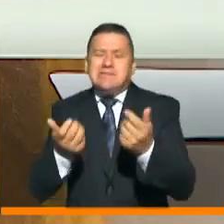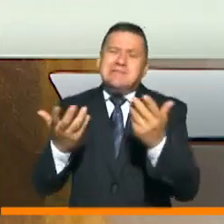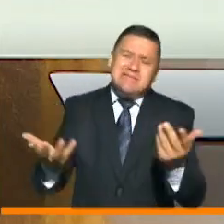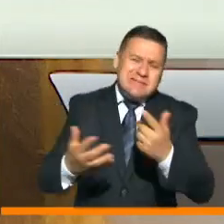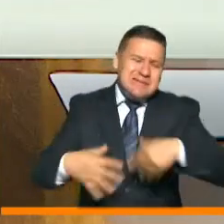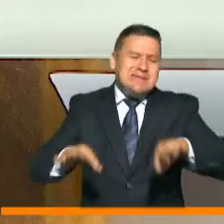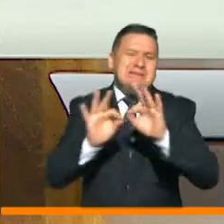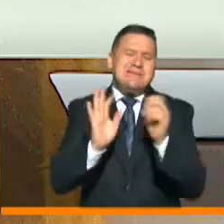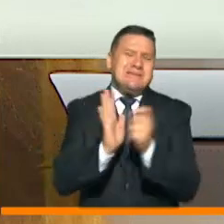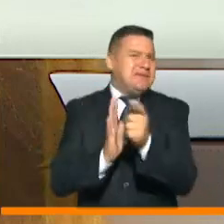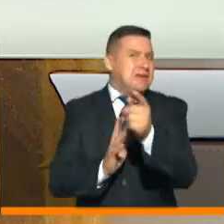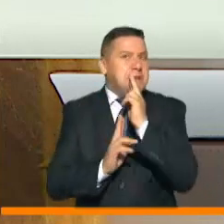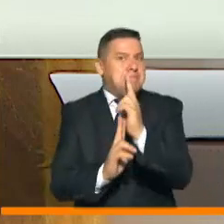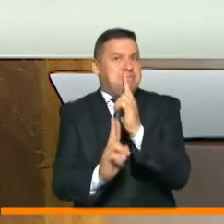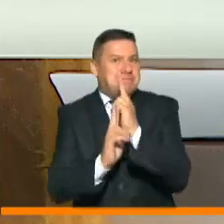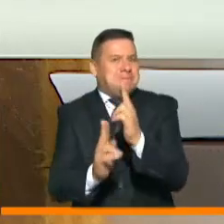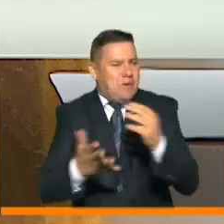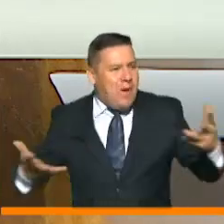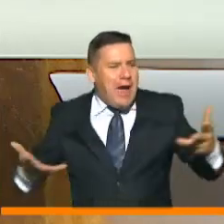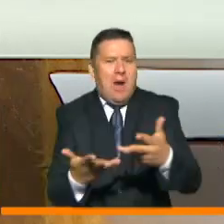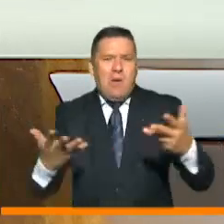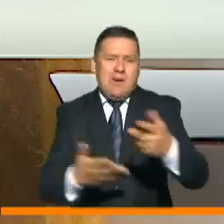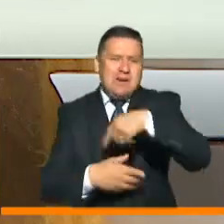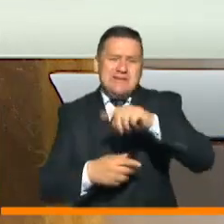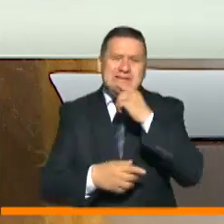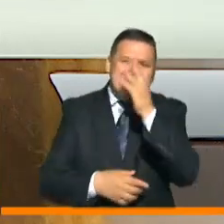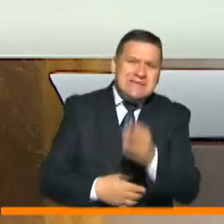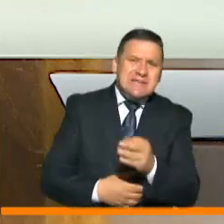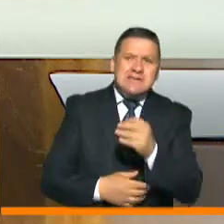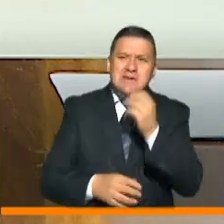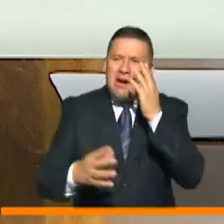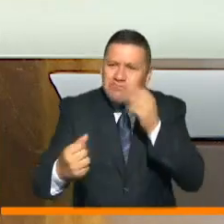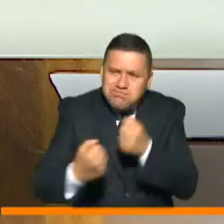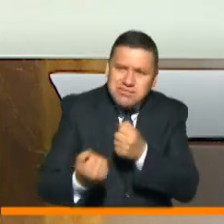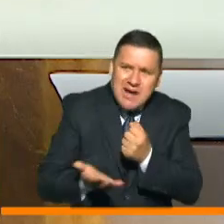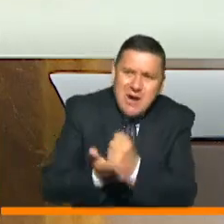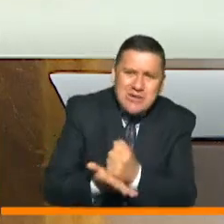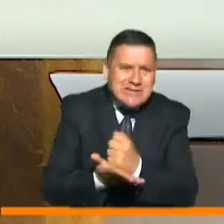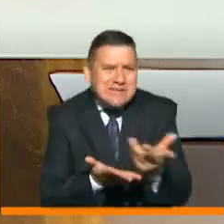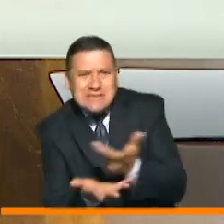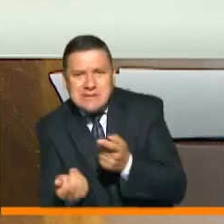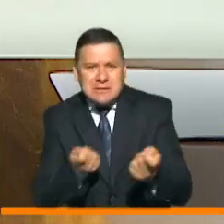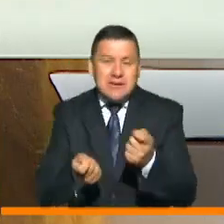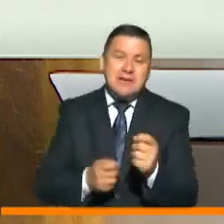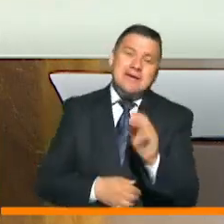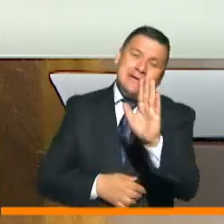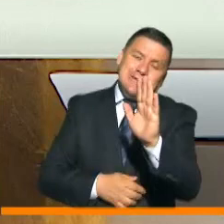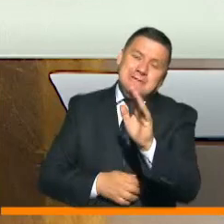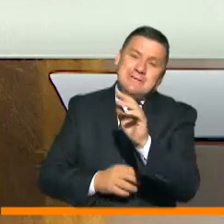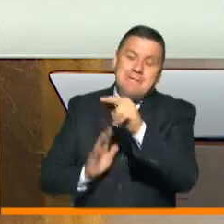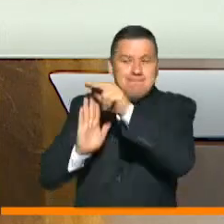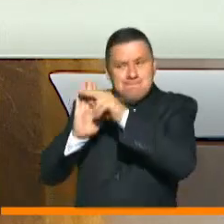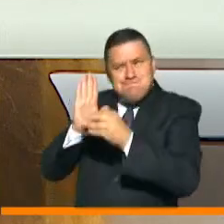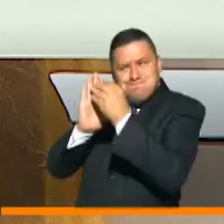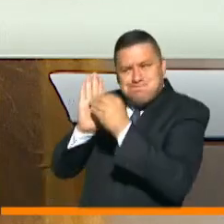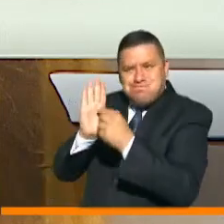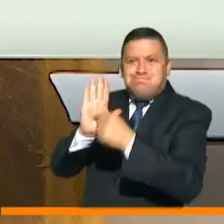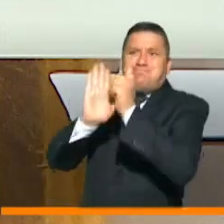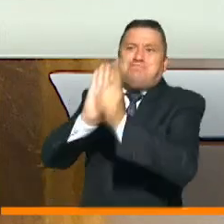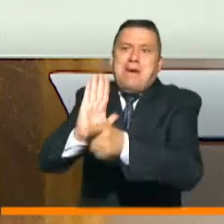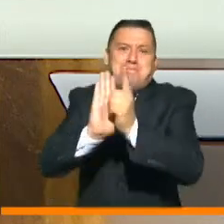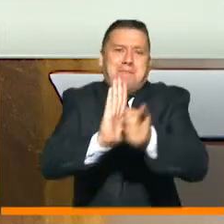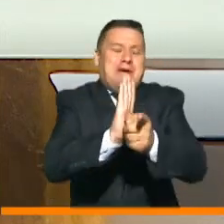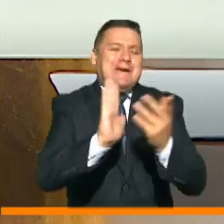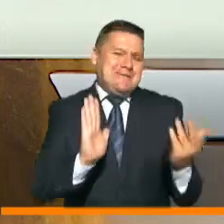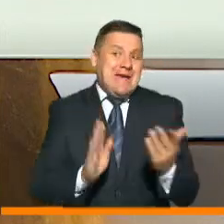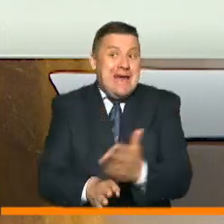otras cosas, para responder y ayudar con remisiones, con solidaridad cuando sea necesario. Por eso las medidas que se aplican, muchas de